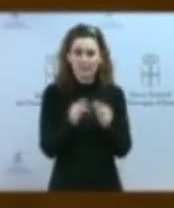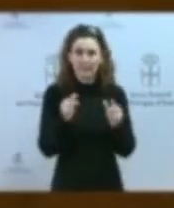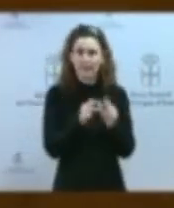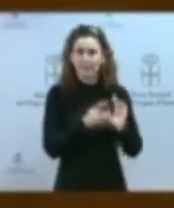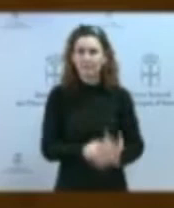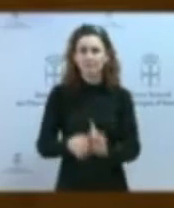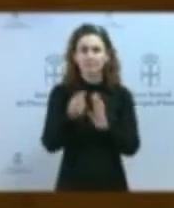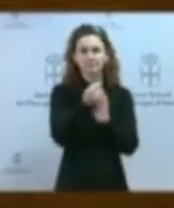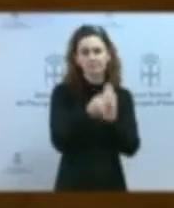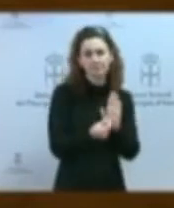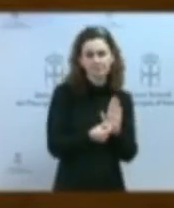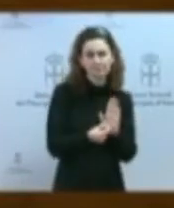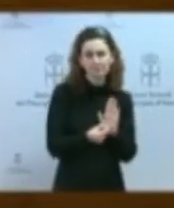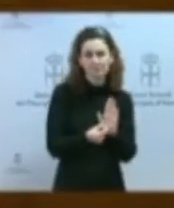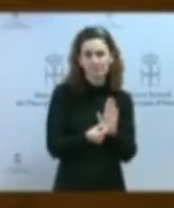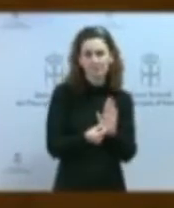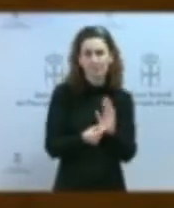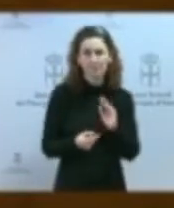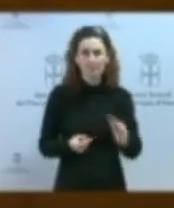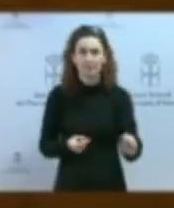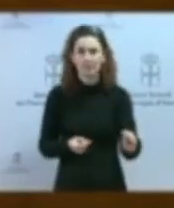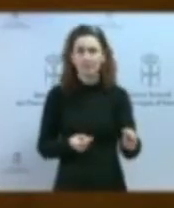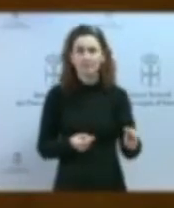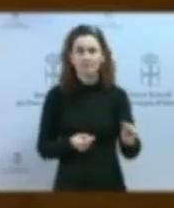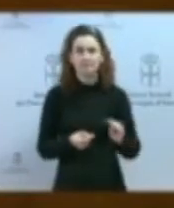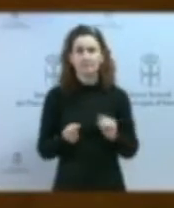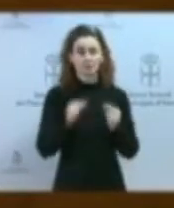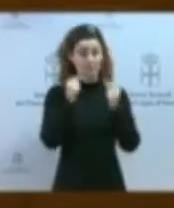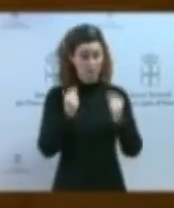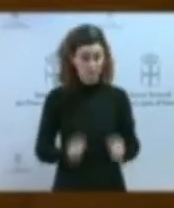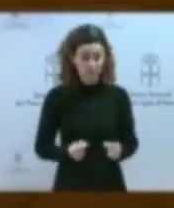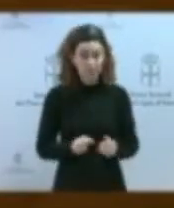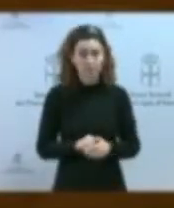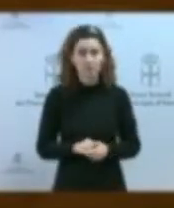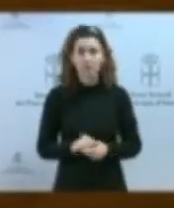este presupuesto y que para nosotros son principios compartidos.